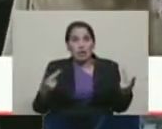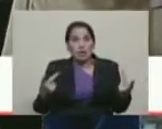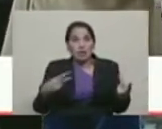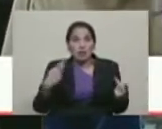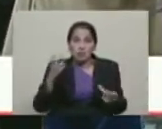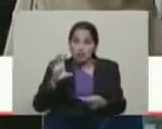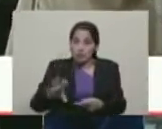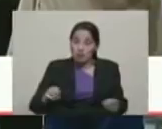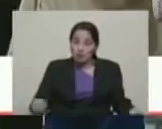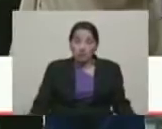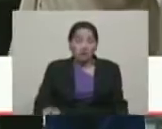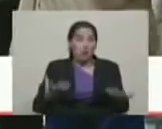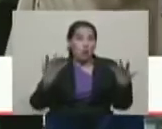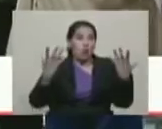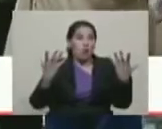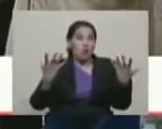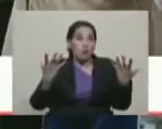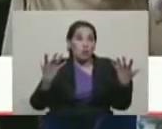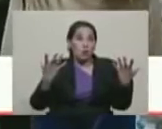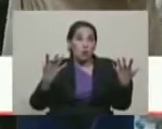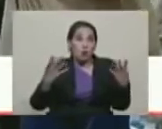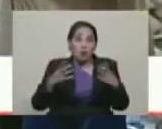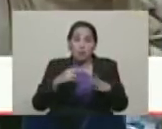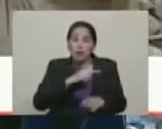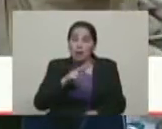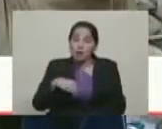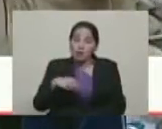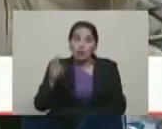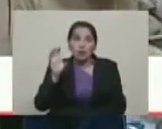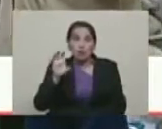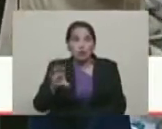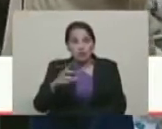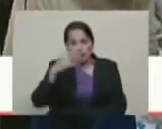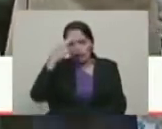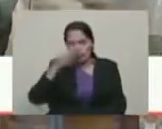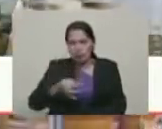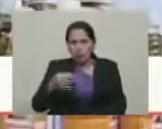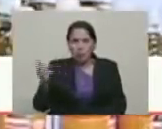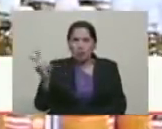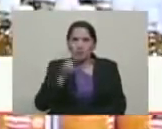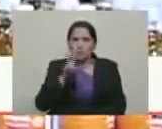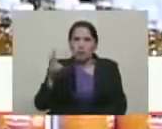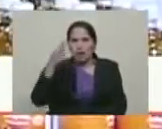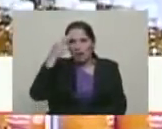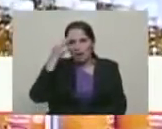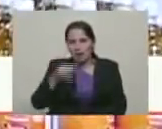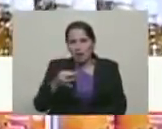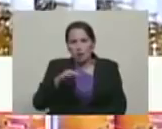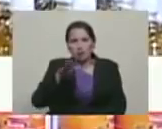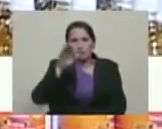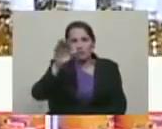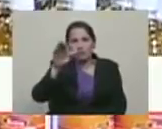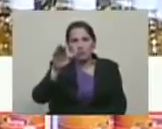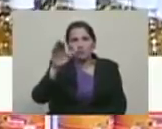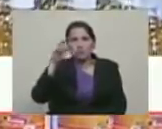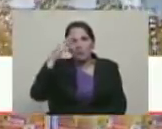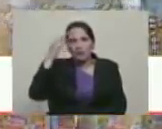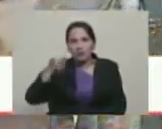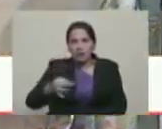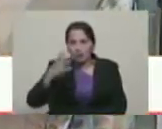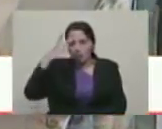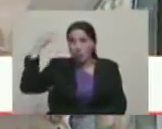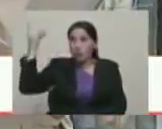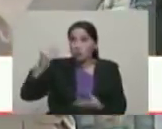manos llenas, prosperidad para nuestra patria. Creo en Venezuela, creo en nuestro destino, creo que Dios